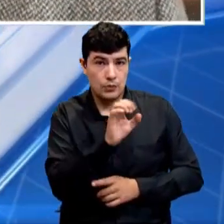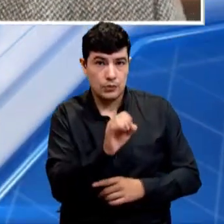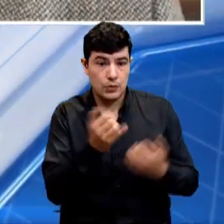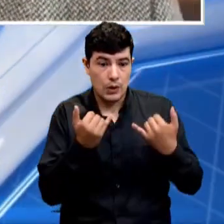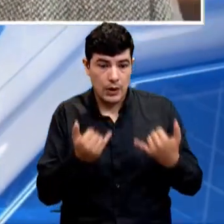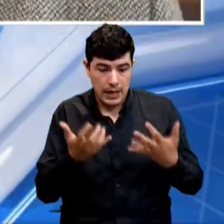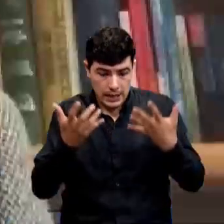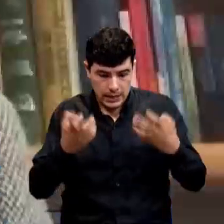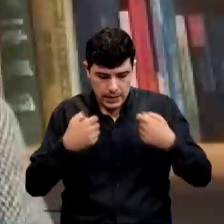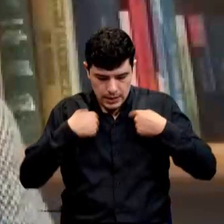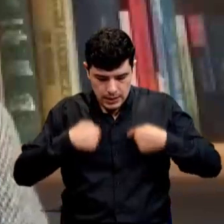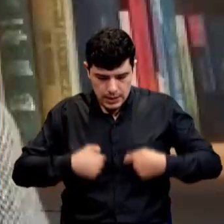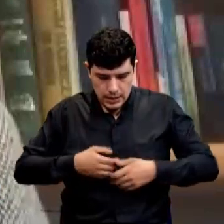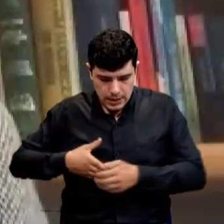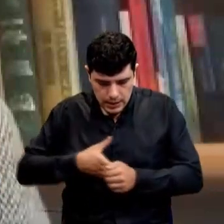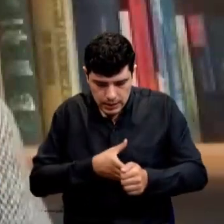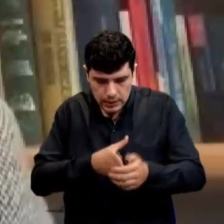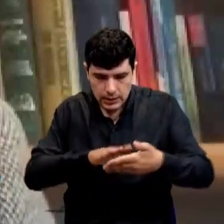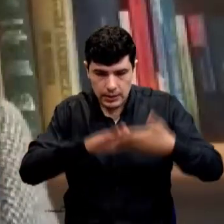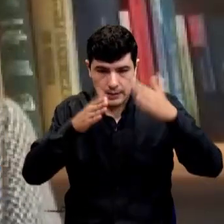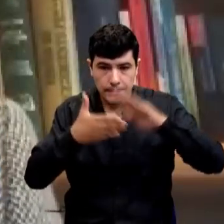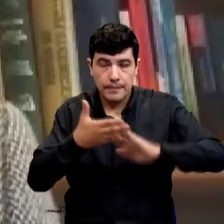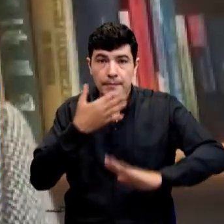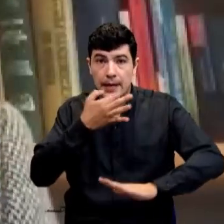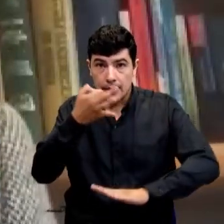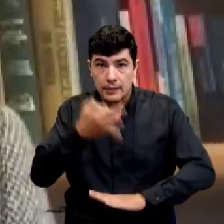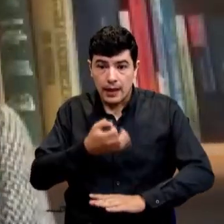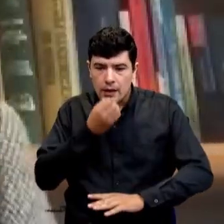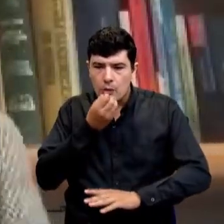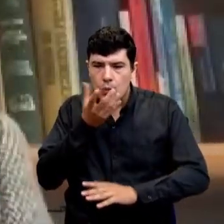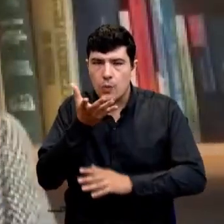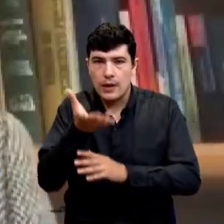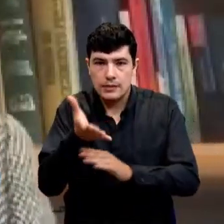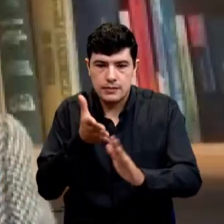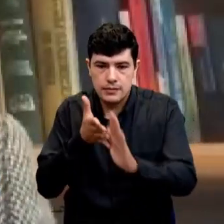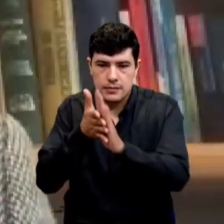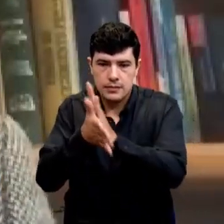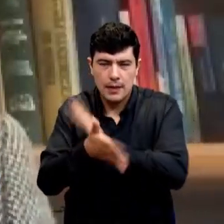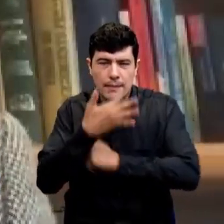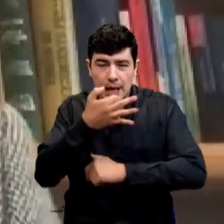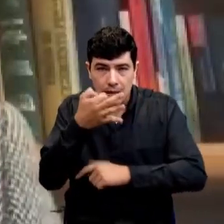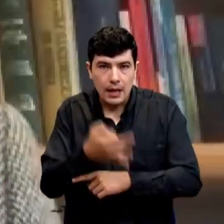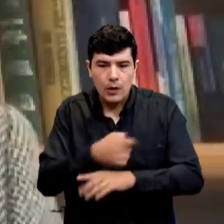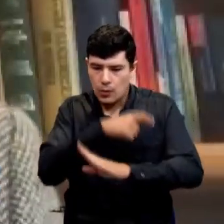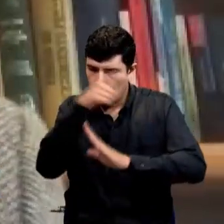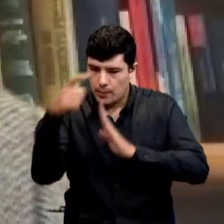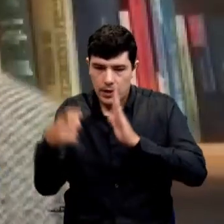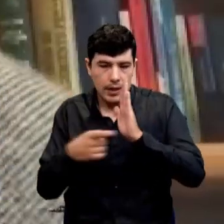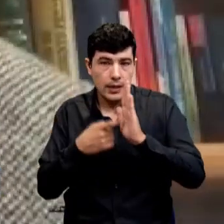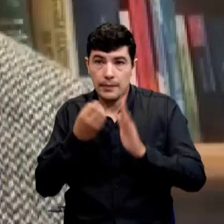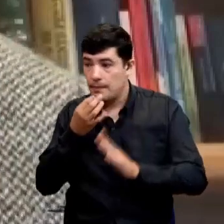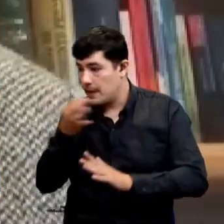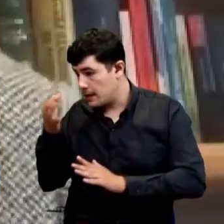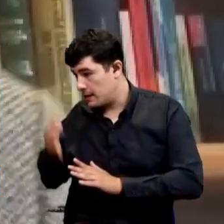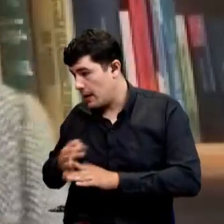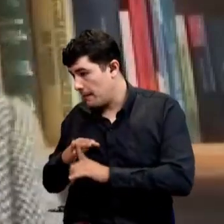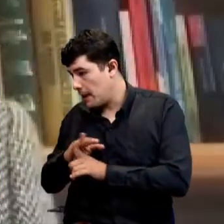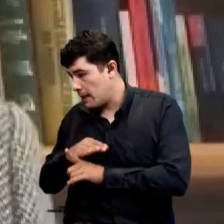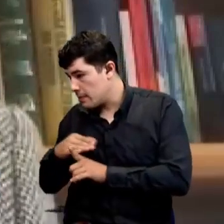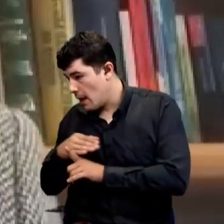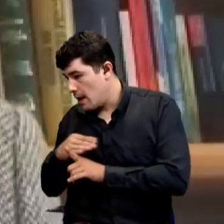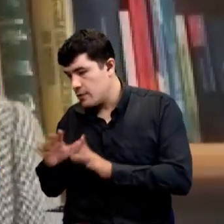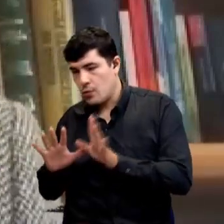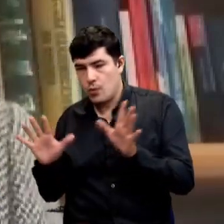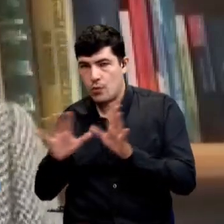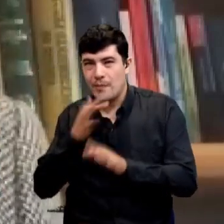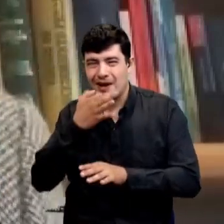esta figura, por fin decirle la verdad al país, pero toda la verdad, no la verdad a medias,